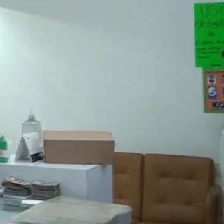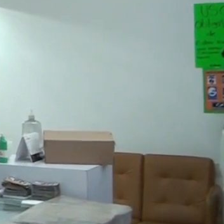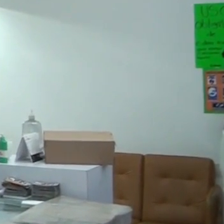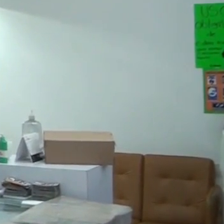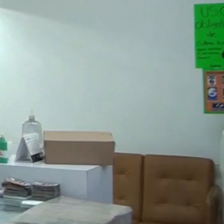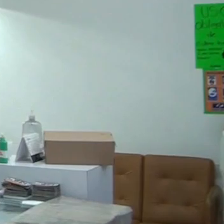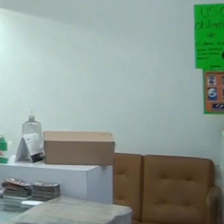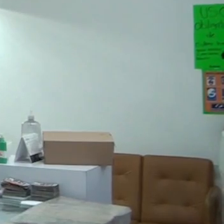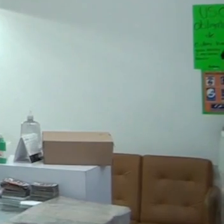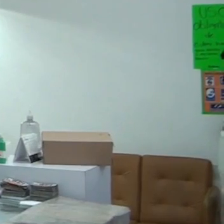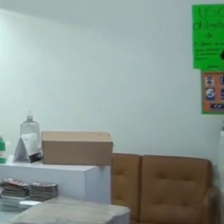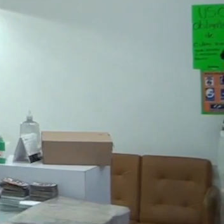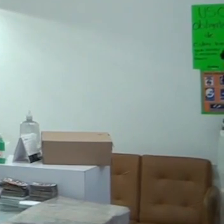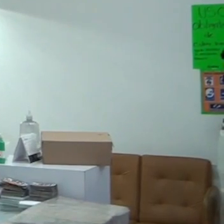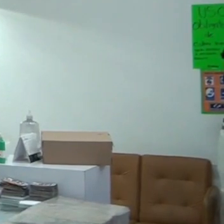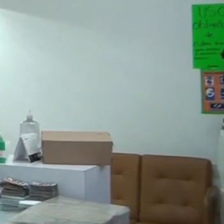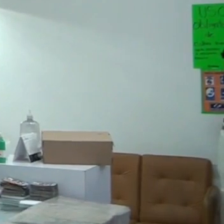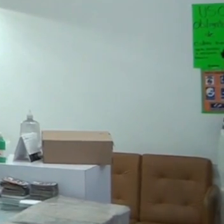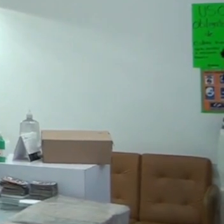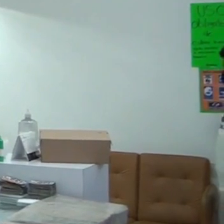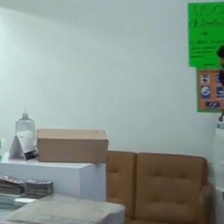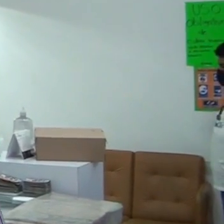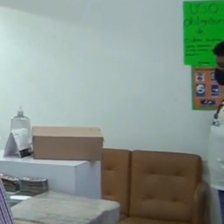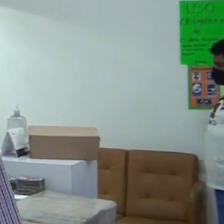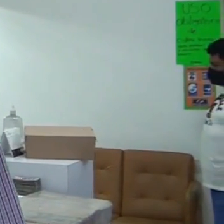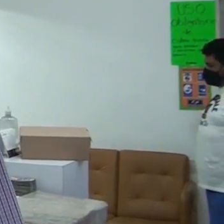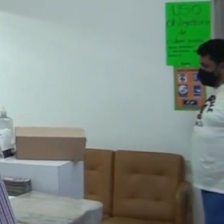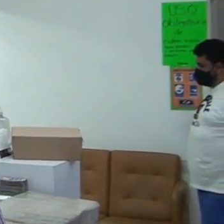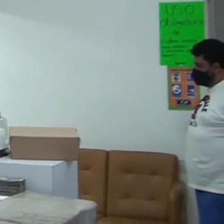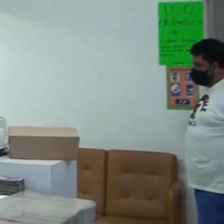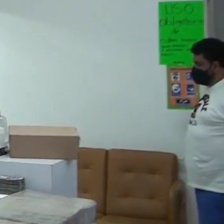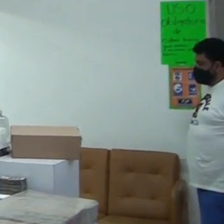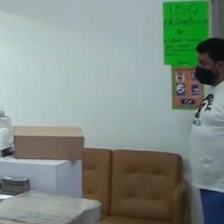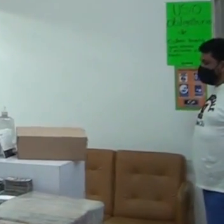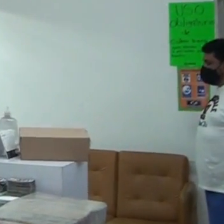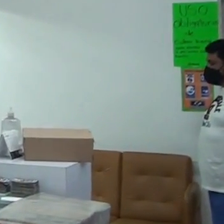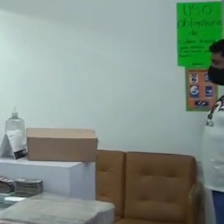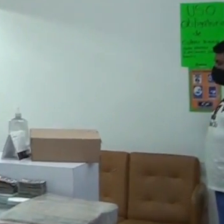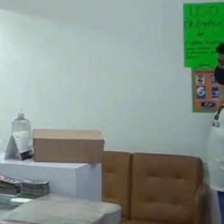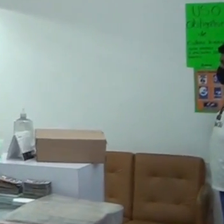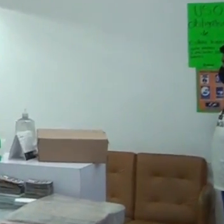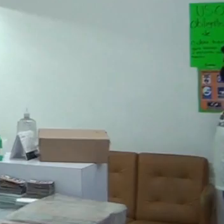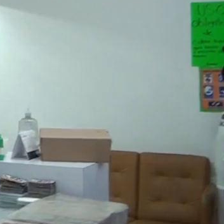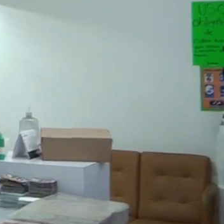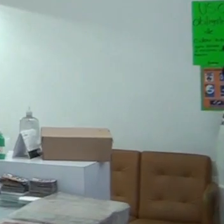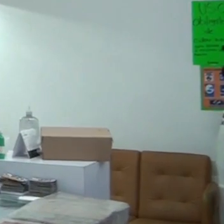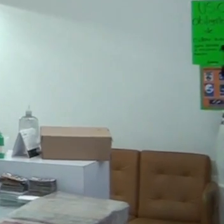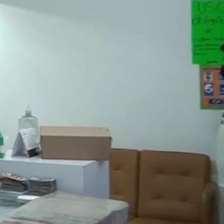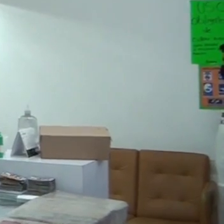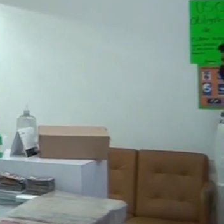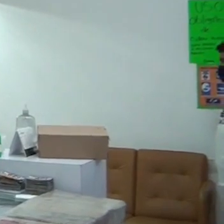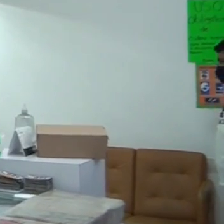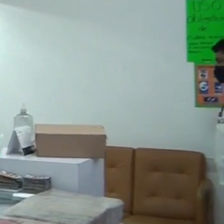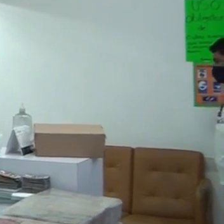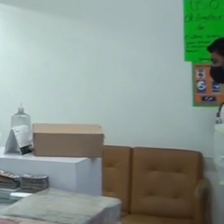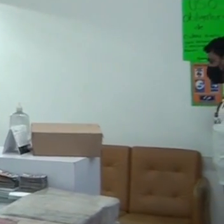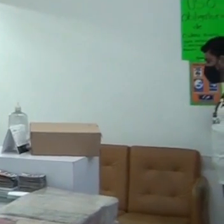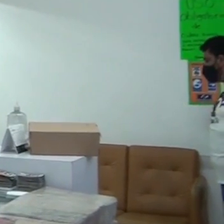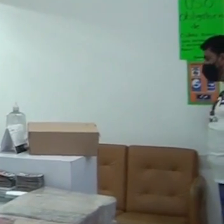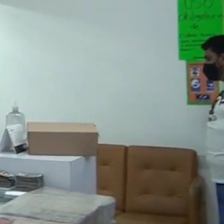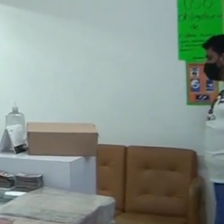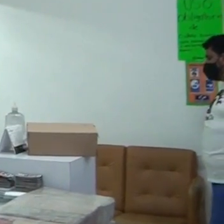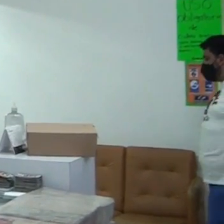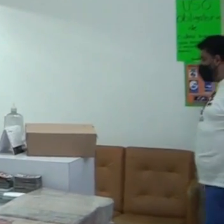viviendo en temas como inseguridad pandemia economía todavía mucha gente cree